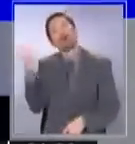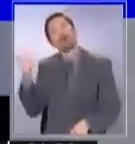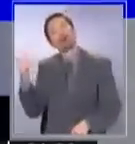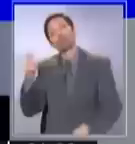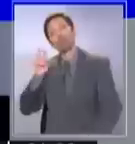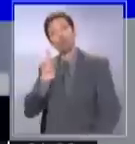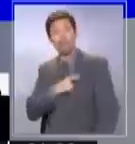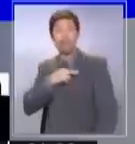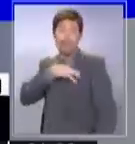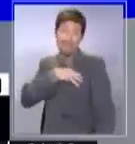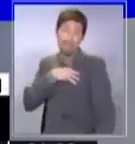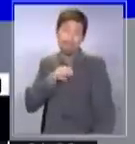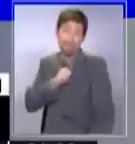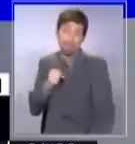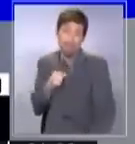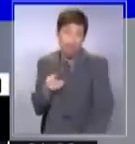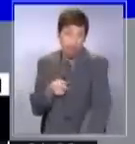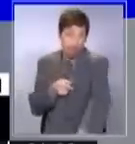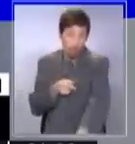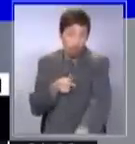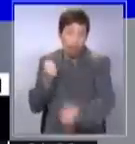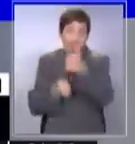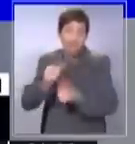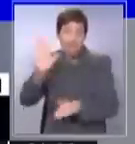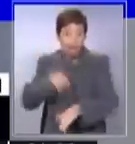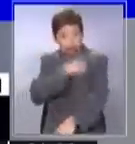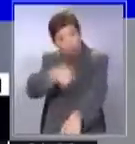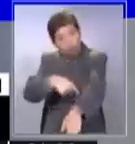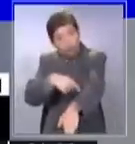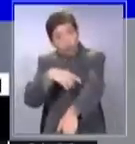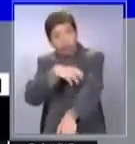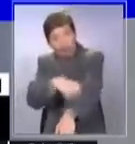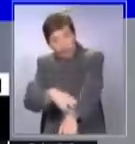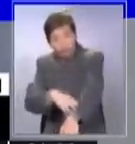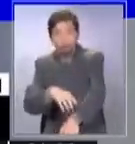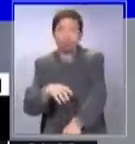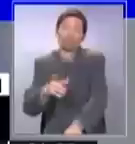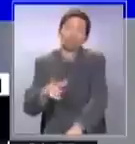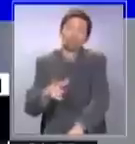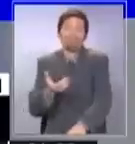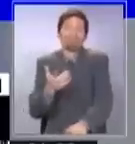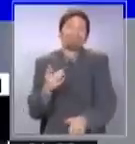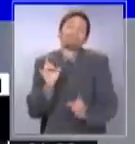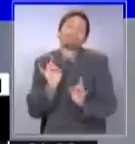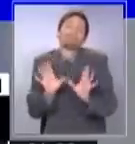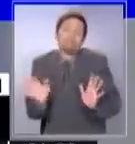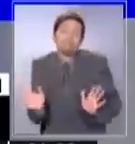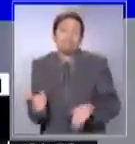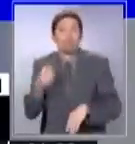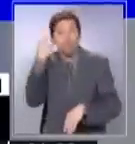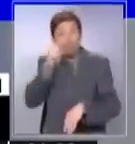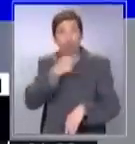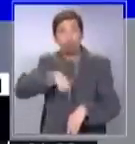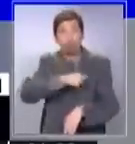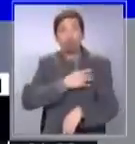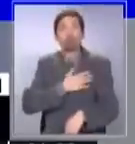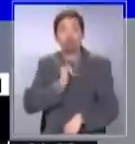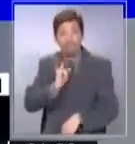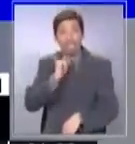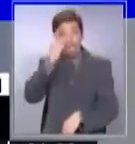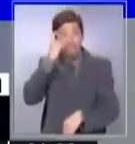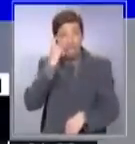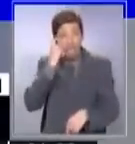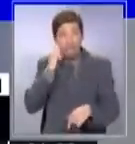metropolitana va a ser absolutamente excepcional nosotros queremos potenciar las regiones nosotros creemos en la descentralización y por lo tanto vamos a partir nosotros